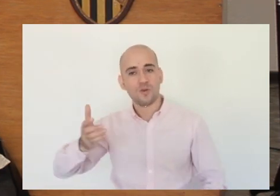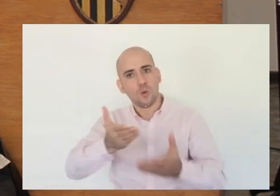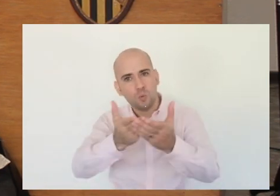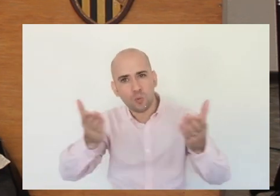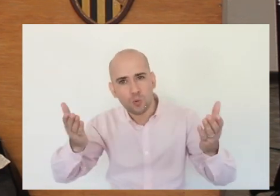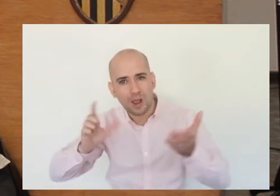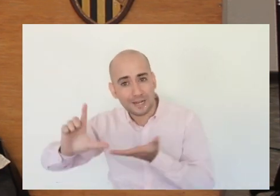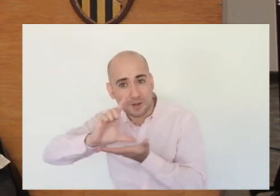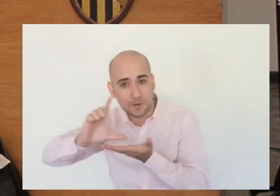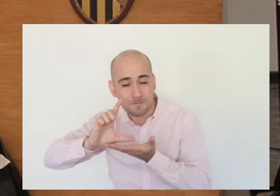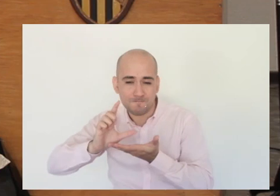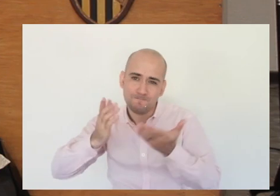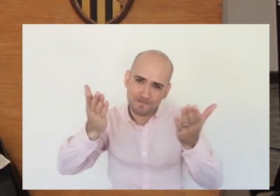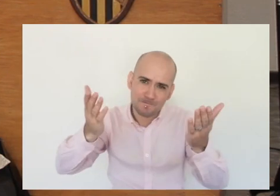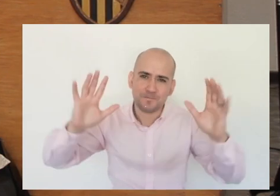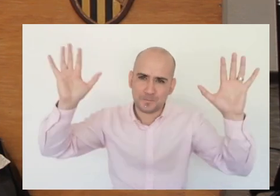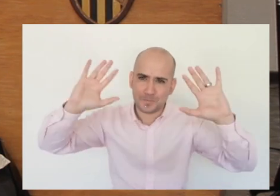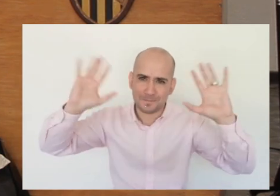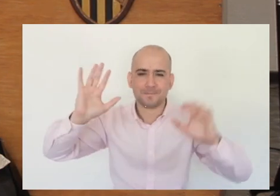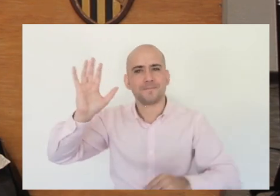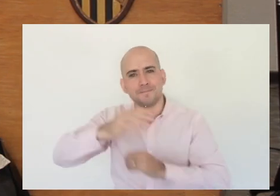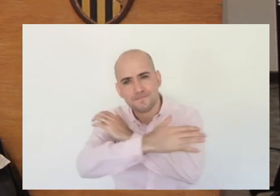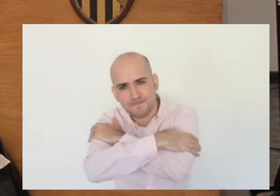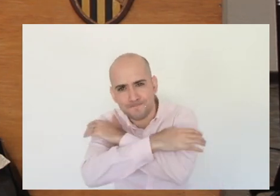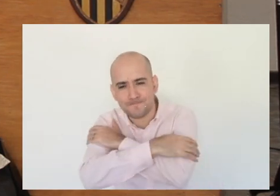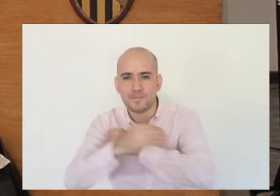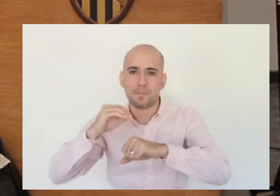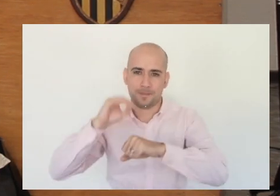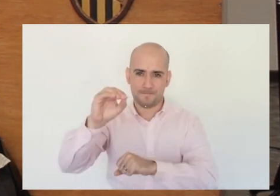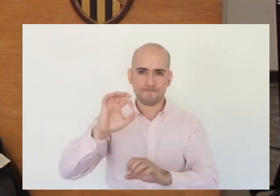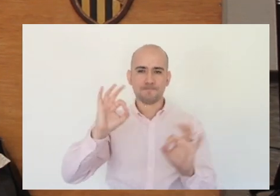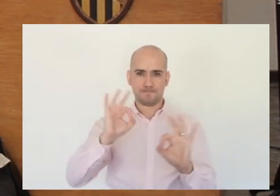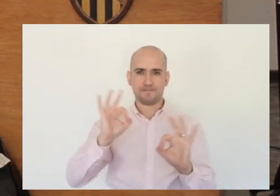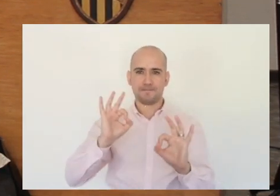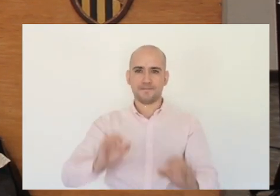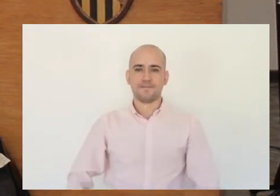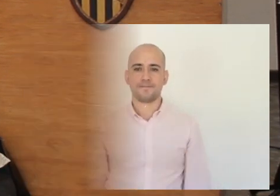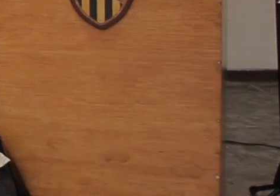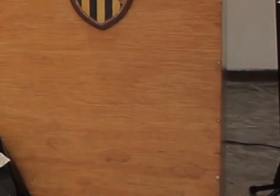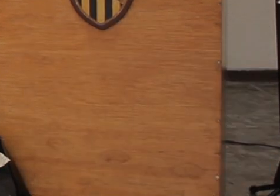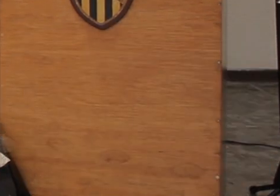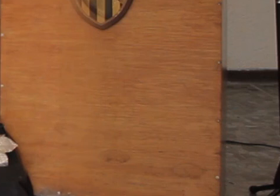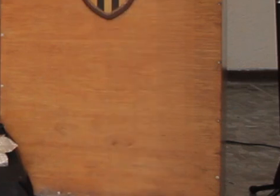esta promoción en nombre del Liceo Francisco Tello González y su equipo.